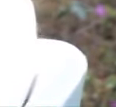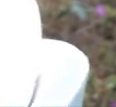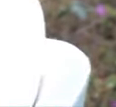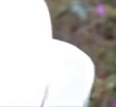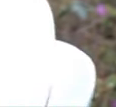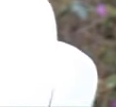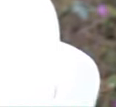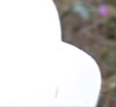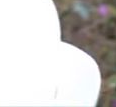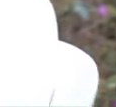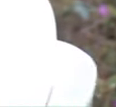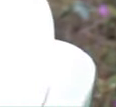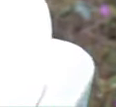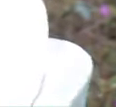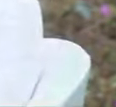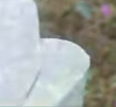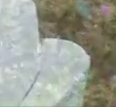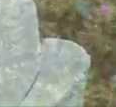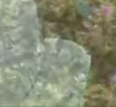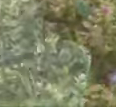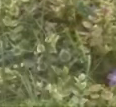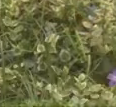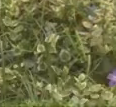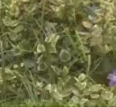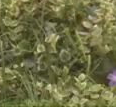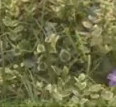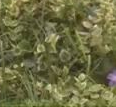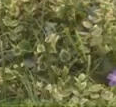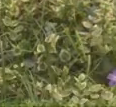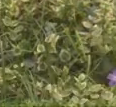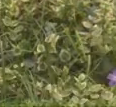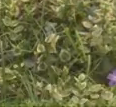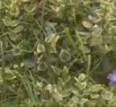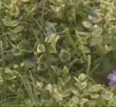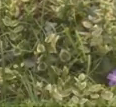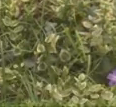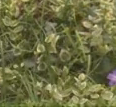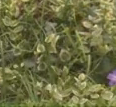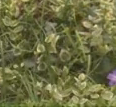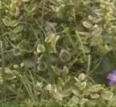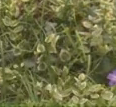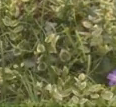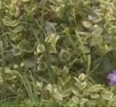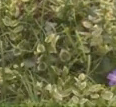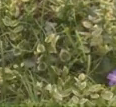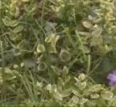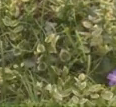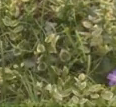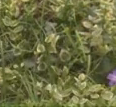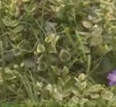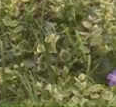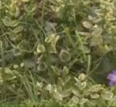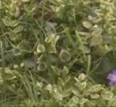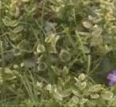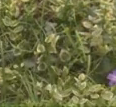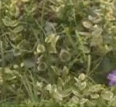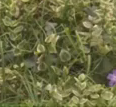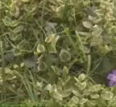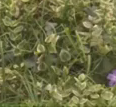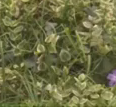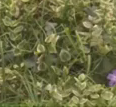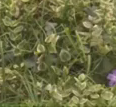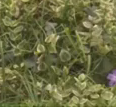cambio hoy presentes, buenos días a todos. Me complace mucho estar en este escenario hoy en nombre de Jessica